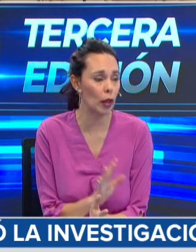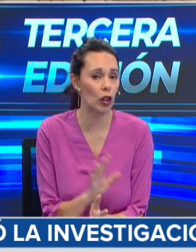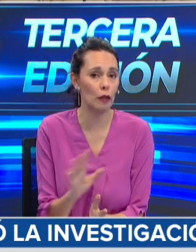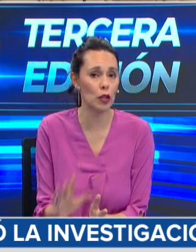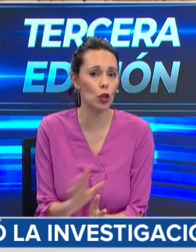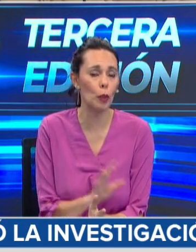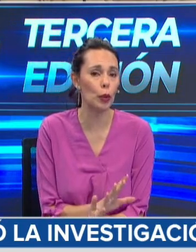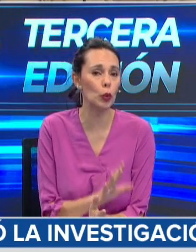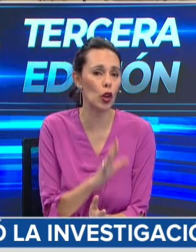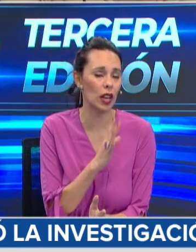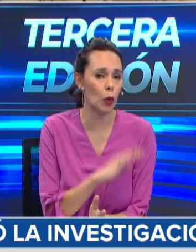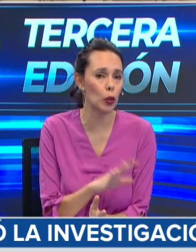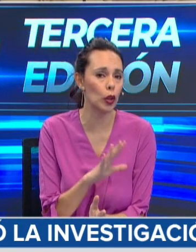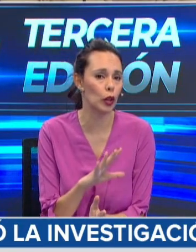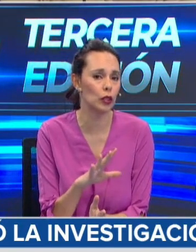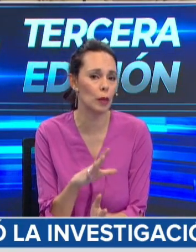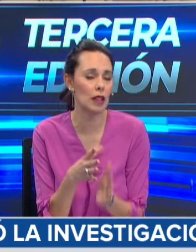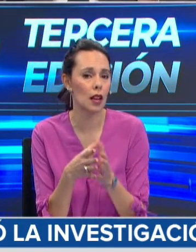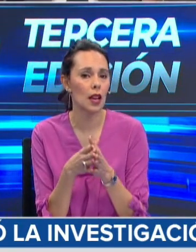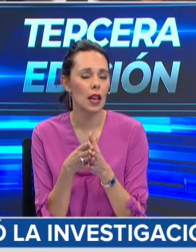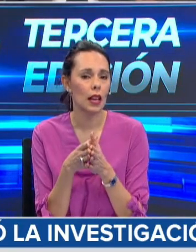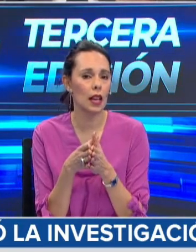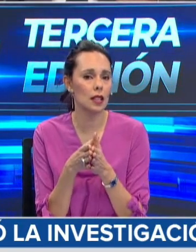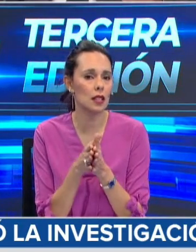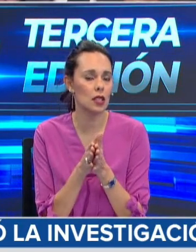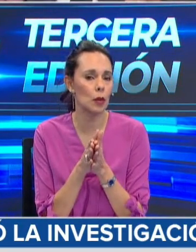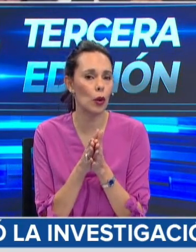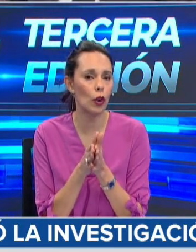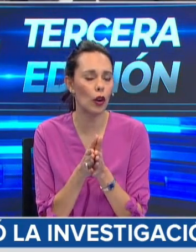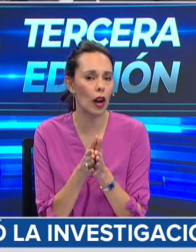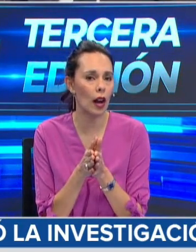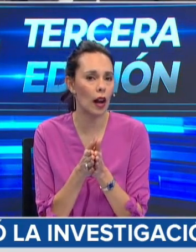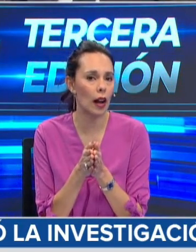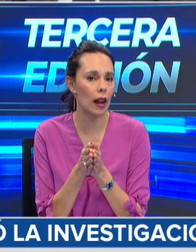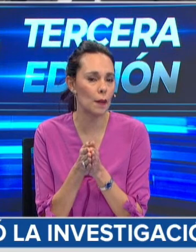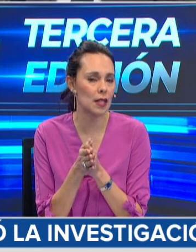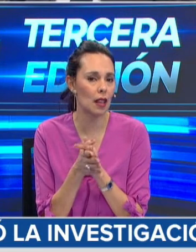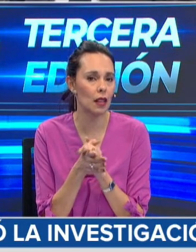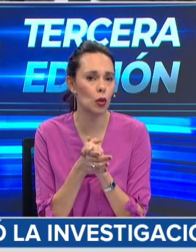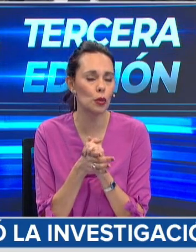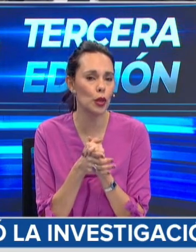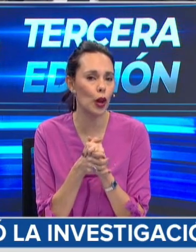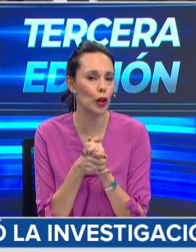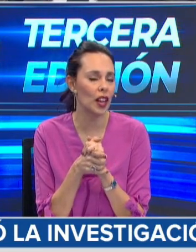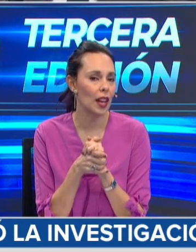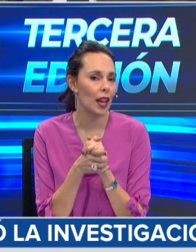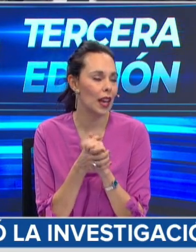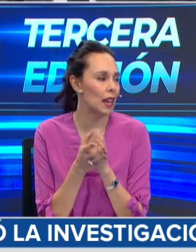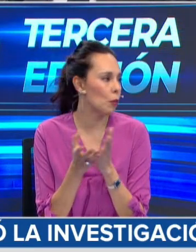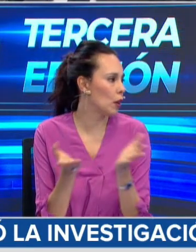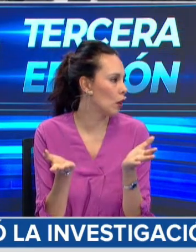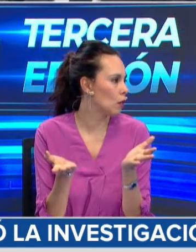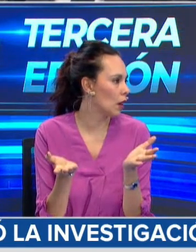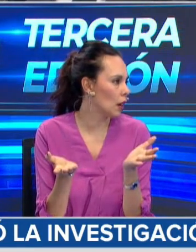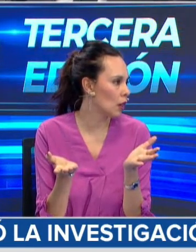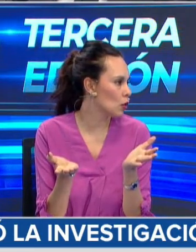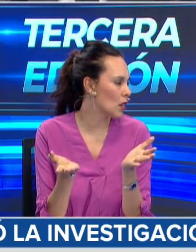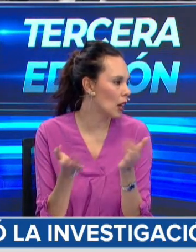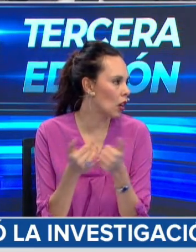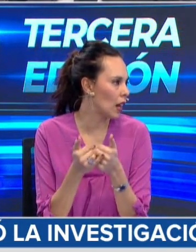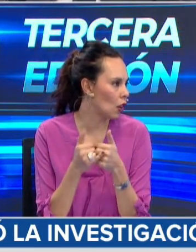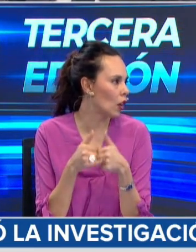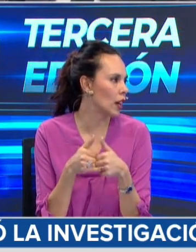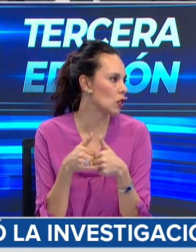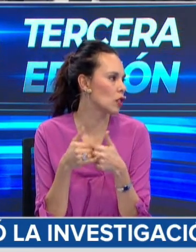2-1, el fallo 2-1, que era uno de los temas que se llevó a la mesa de discusión, eso